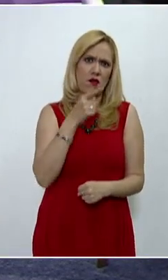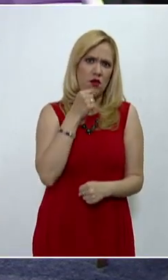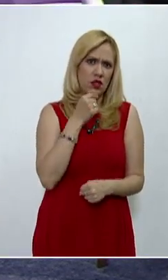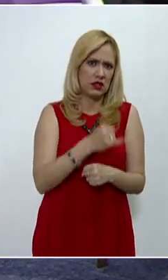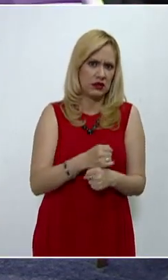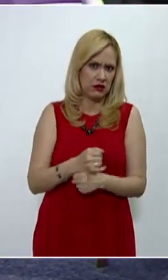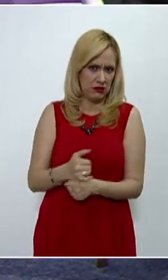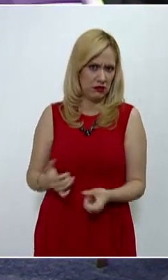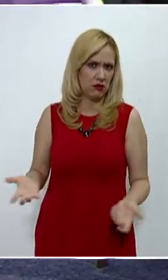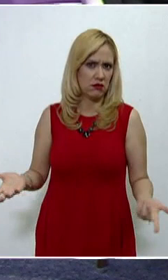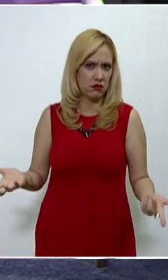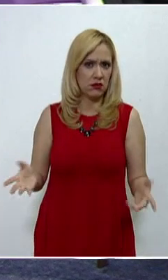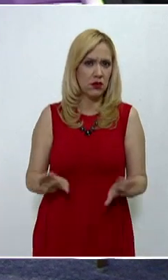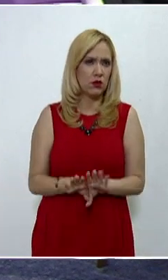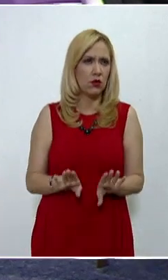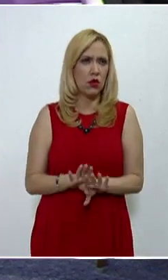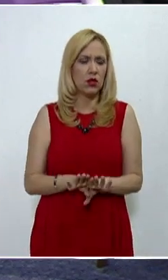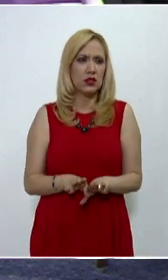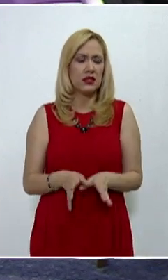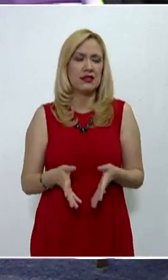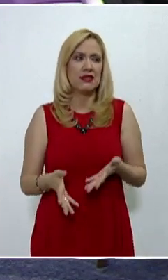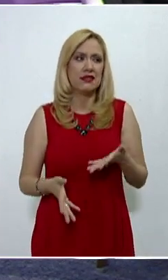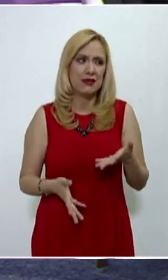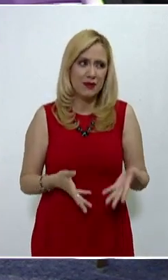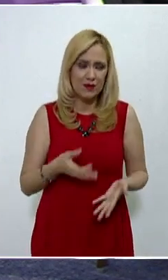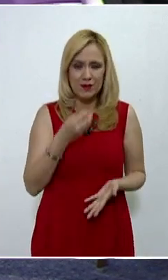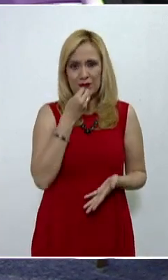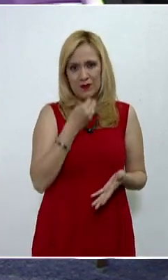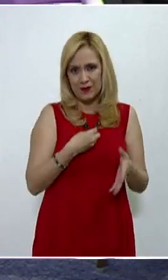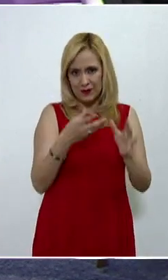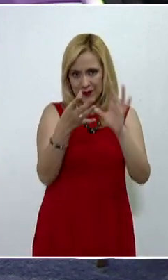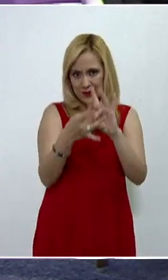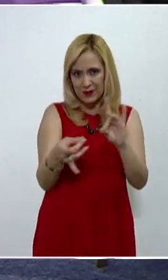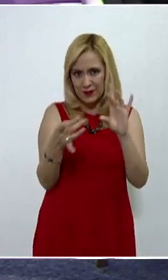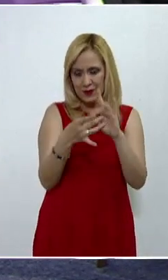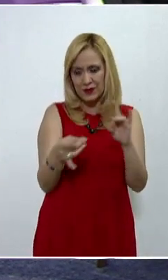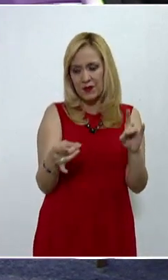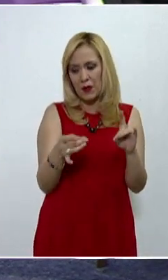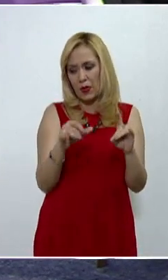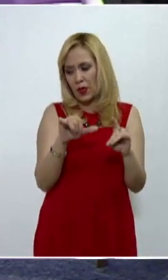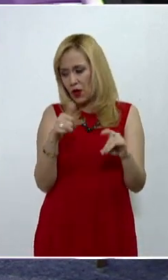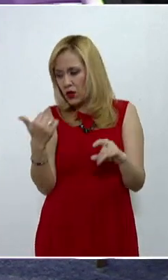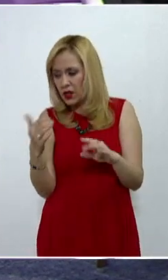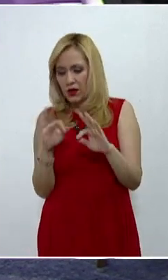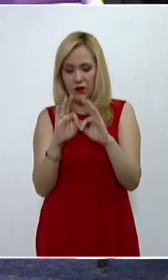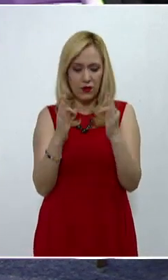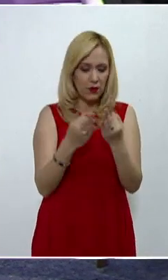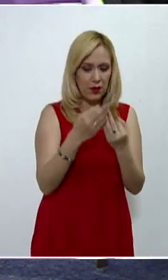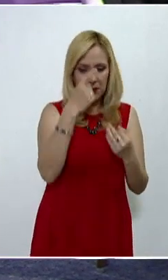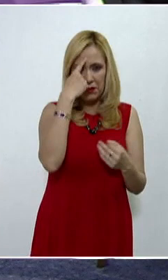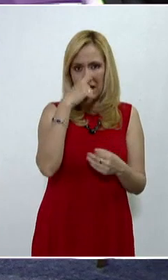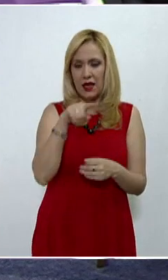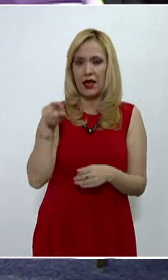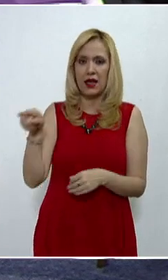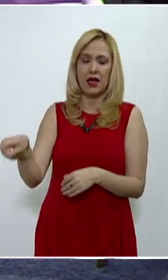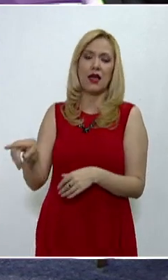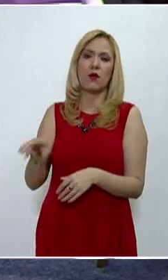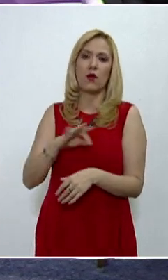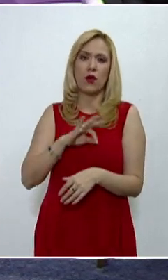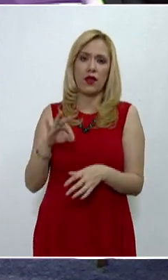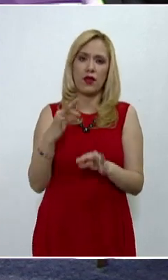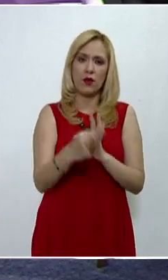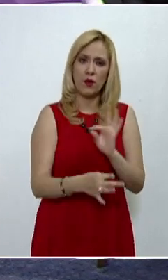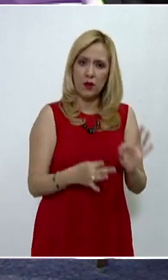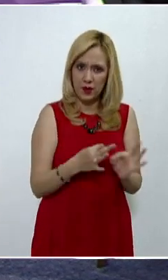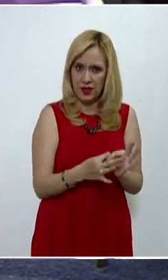Porque les impone como la necesidad de que argumenten qué otra medida cautelar sería pertinente, ¿no? ¿Cómo